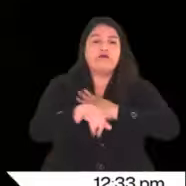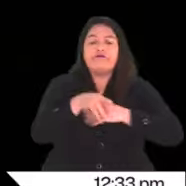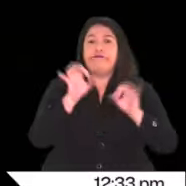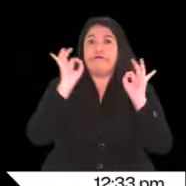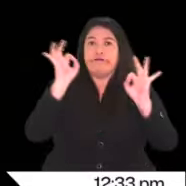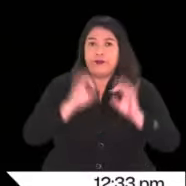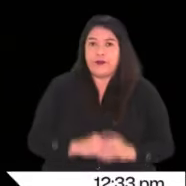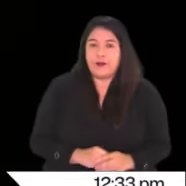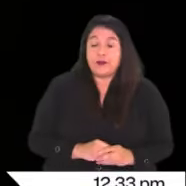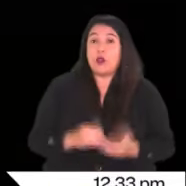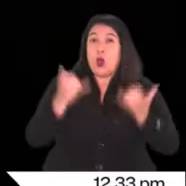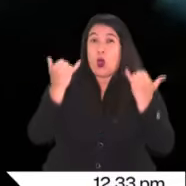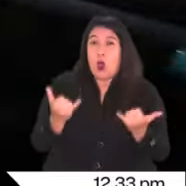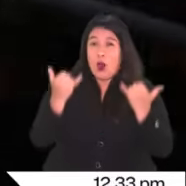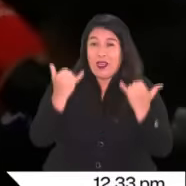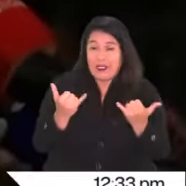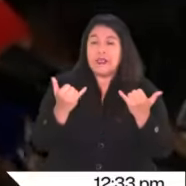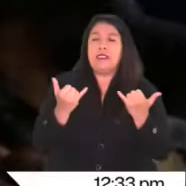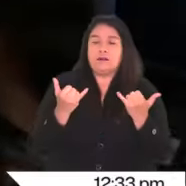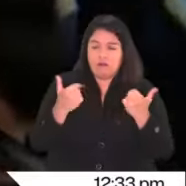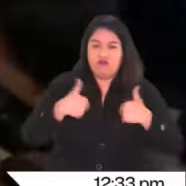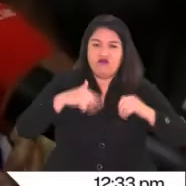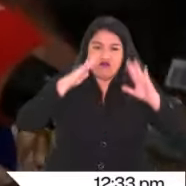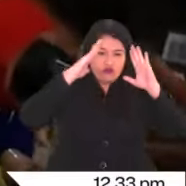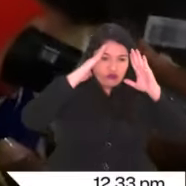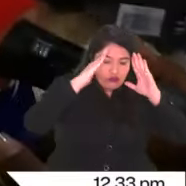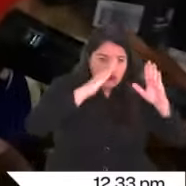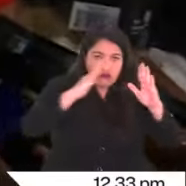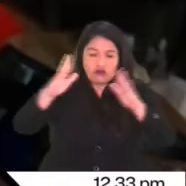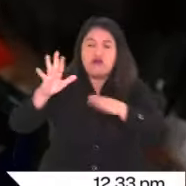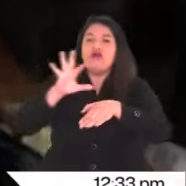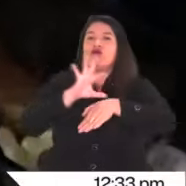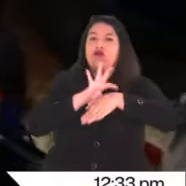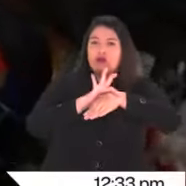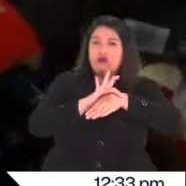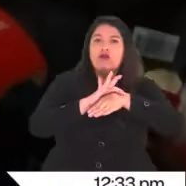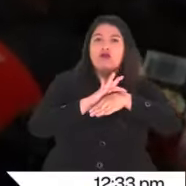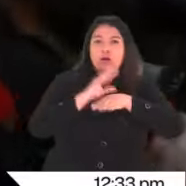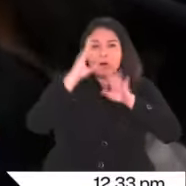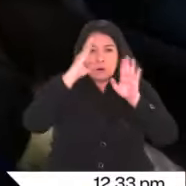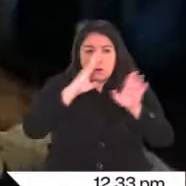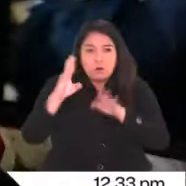Los hoy liberados reciben atención médica y esperan reunirse con sus familias.